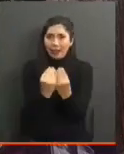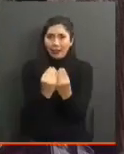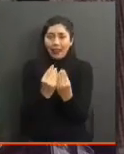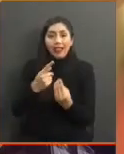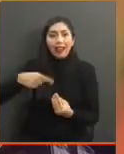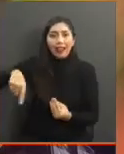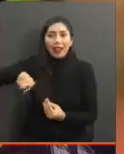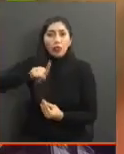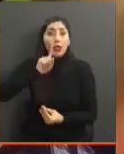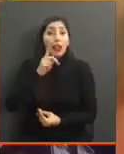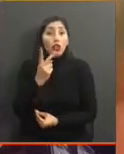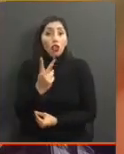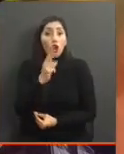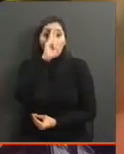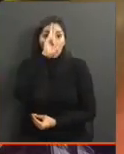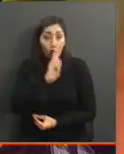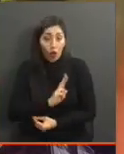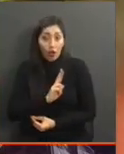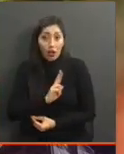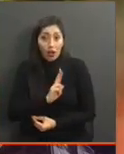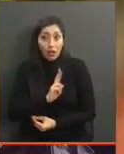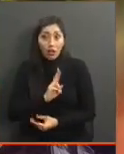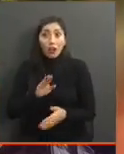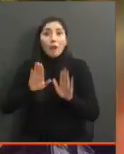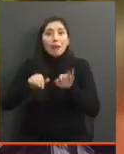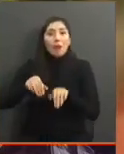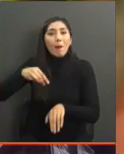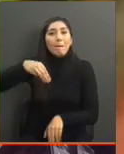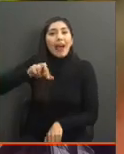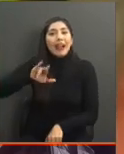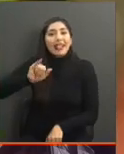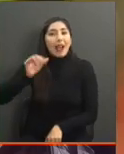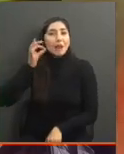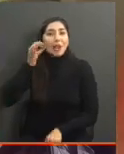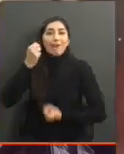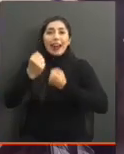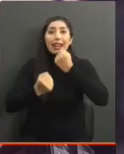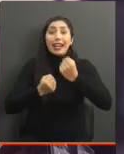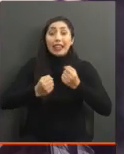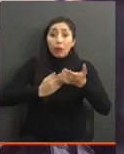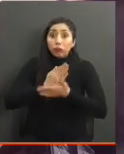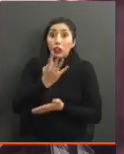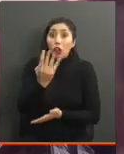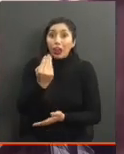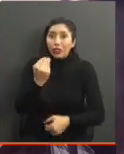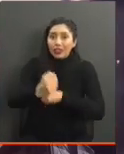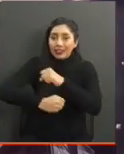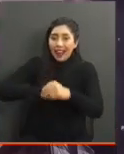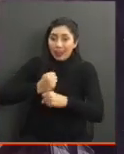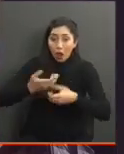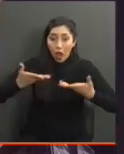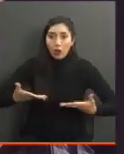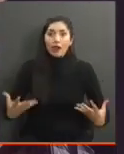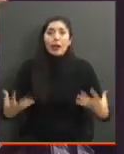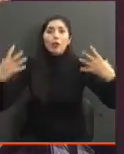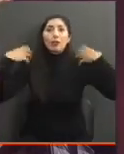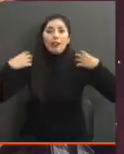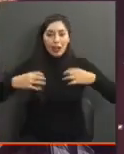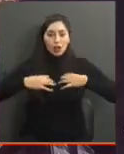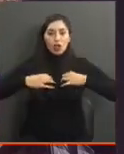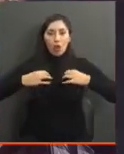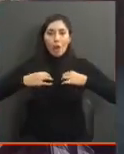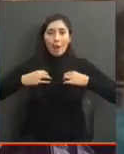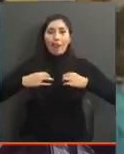doble rol en la agrupación, como María Fernanda, bailarina desde los 14 años, pero hoy encargada de vestuario de Ray Pillán.